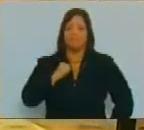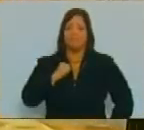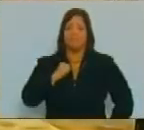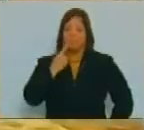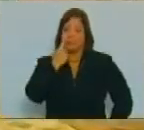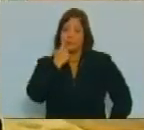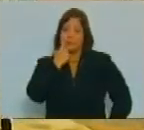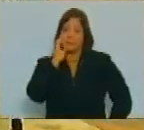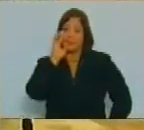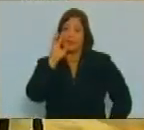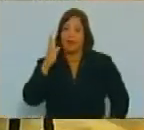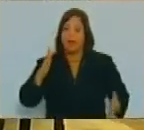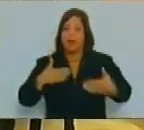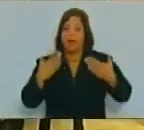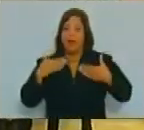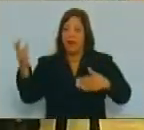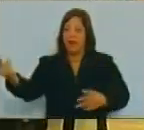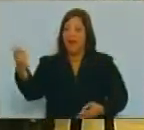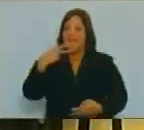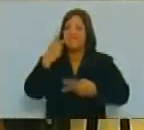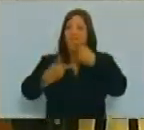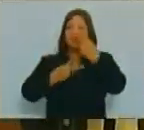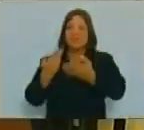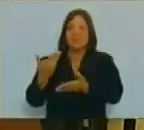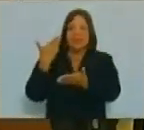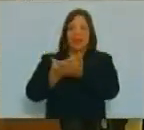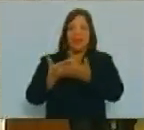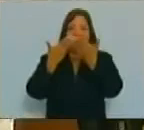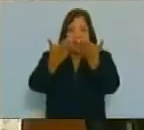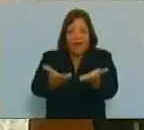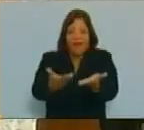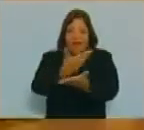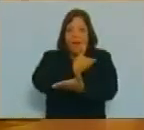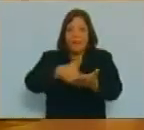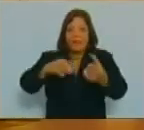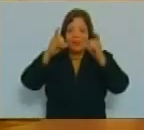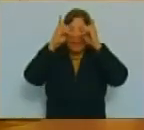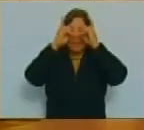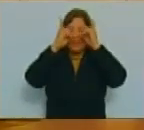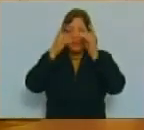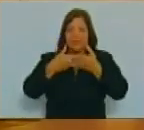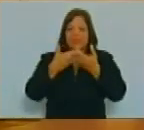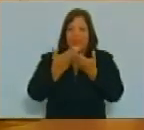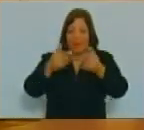motivo de nuestra visita entregar a la presidenta de la asamblea nacional constituyente